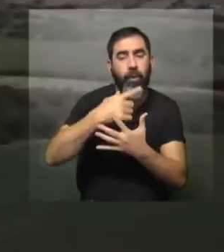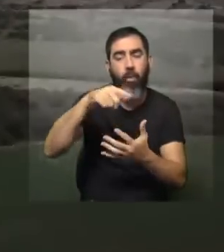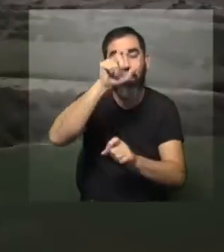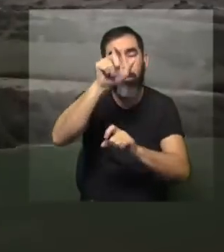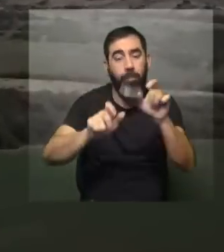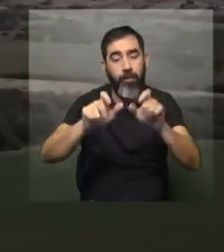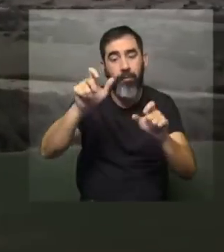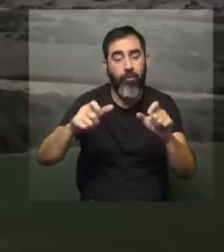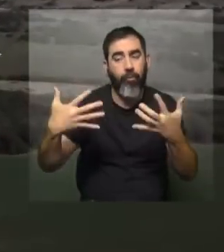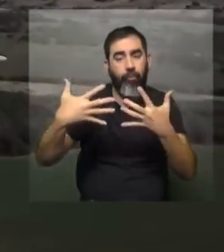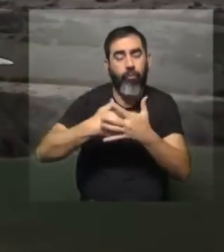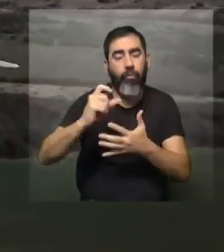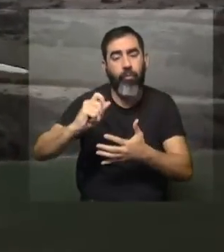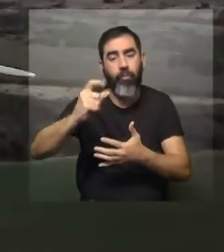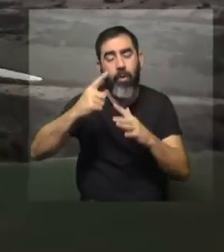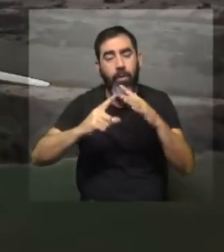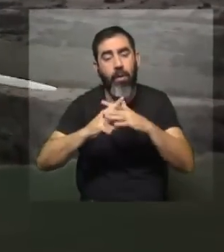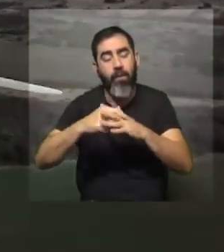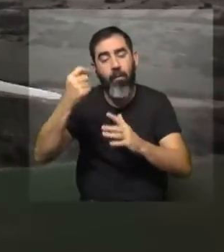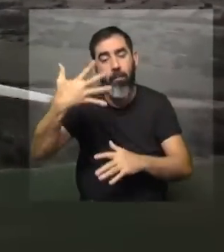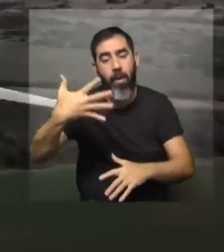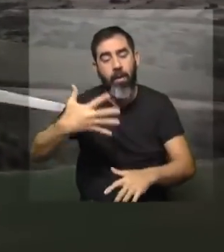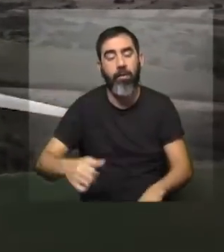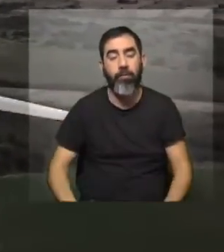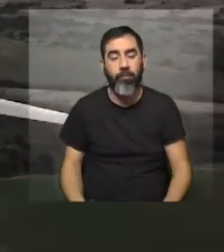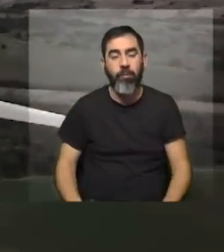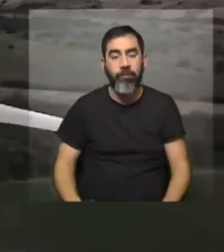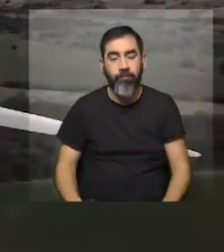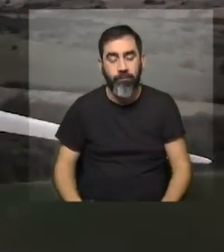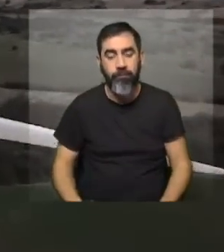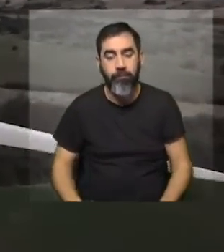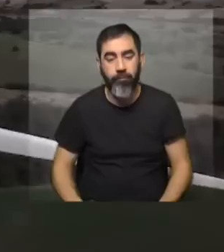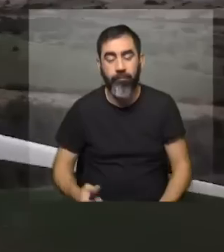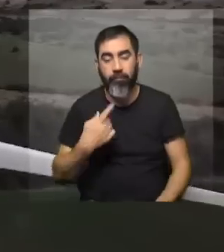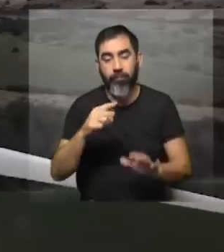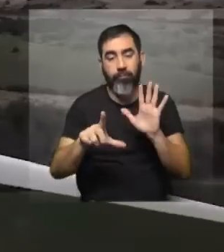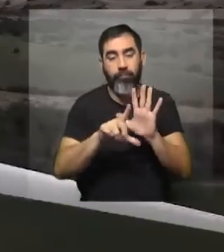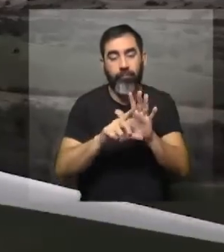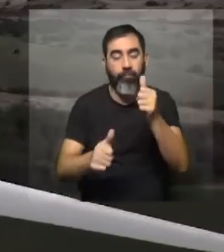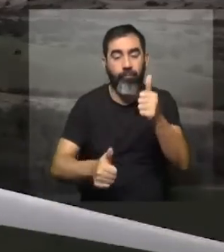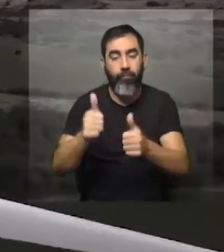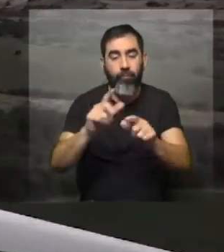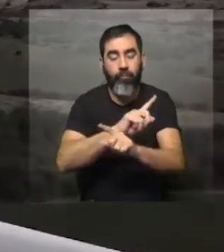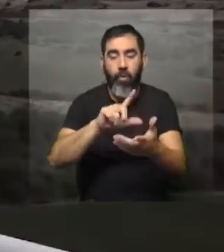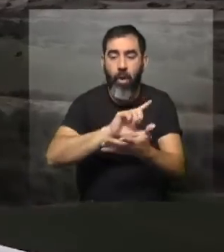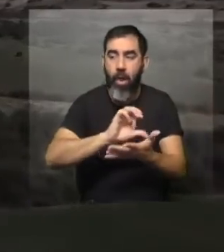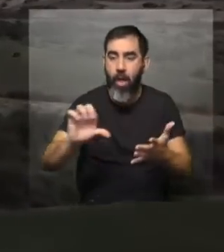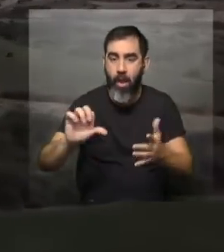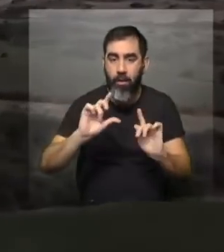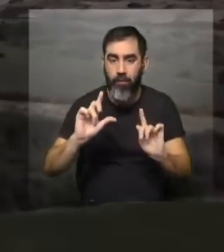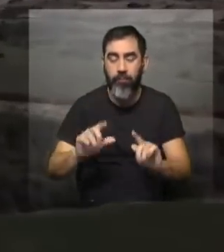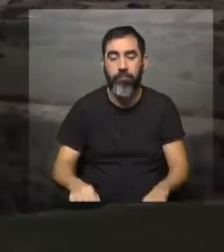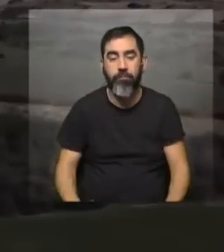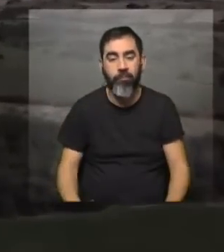de la población que sufrirá un aumento de la tarifa eléctrica según el jerarca cabildante el decreto genera una competencia desleal como lo